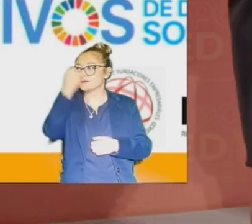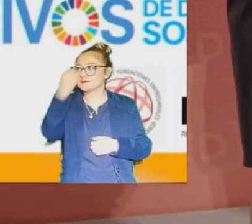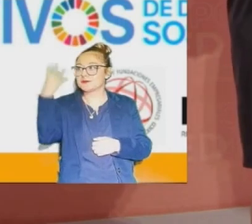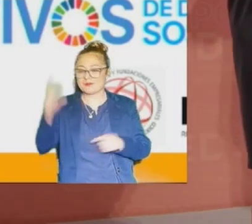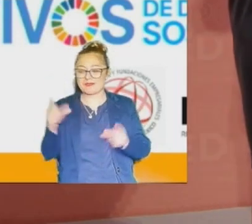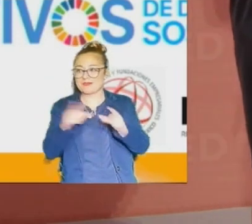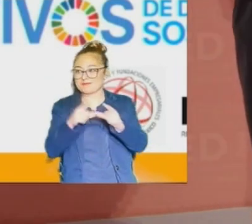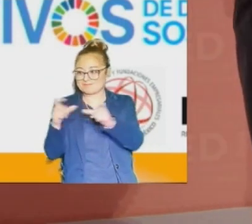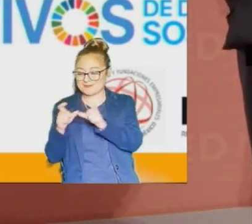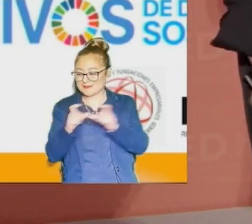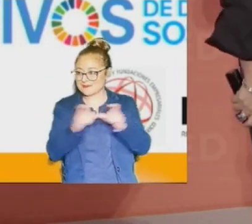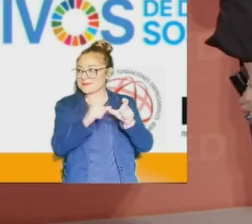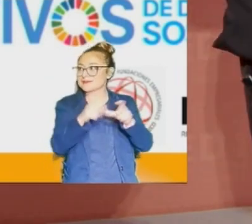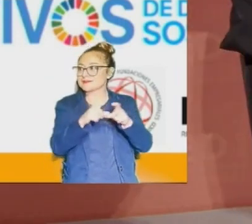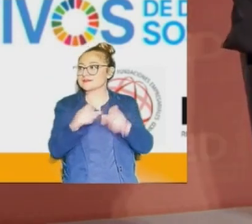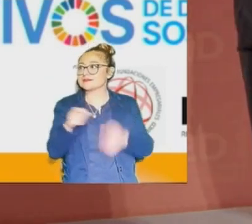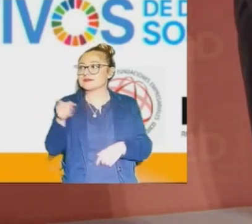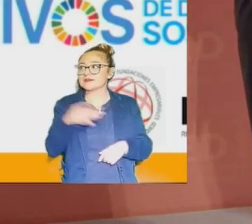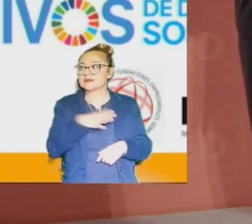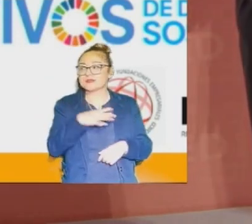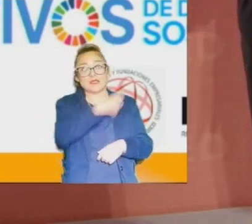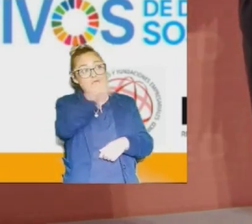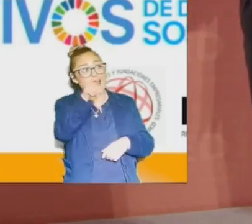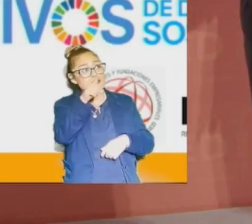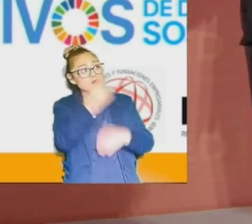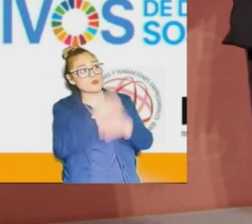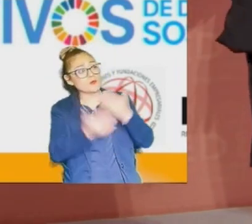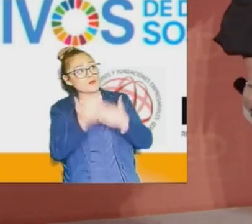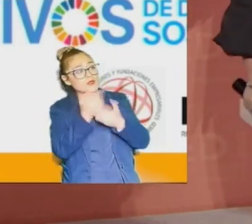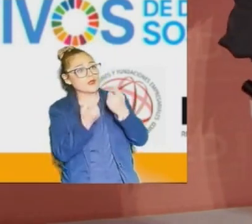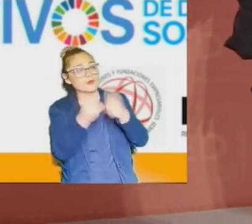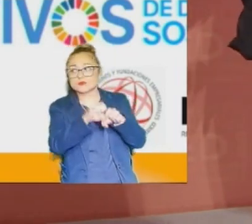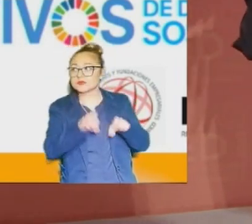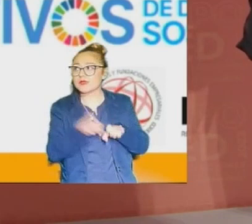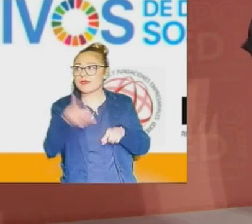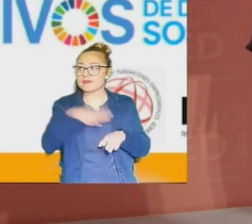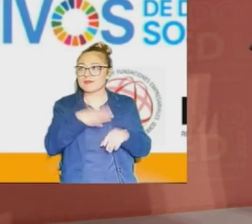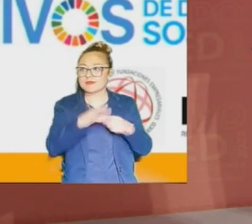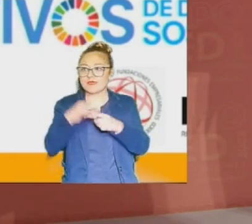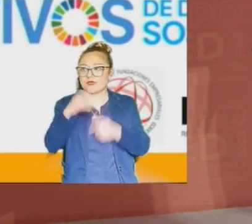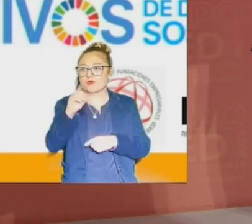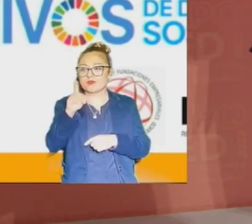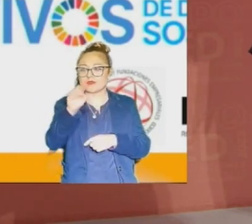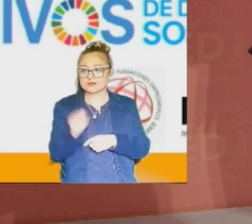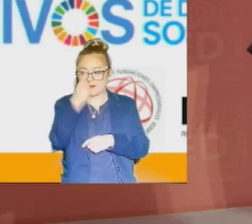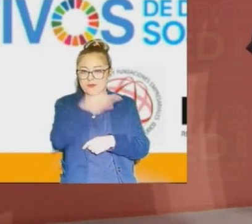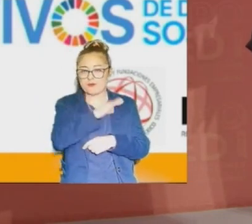Entonces, algún equipo, los que estén ahí en medio, se la van a compartir. Entonces, aquí está la guía de los ODS para que igual vayan a